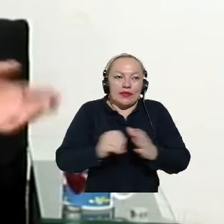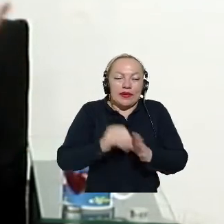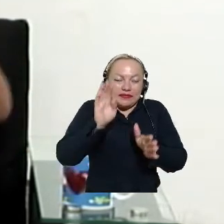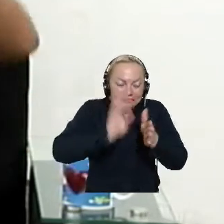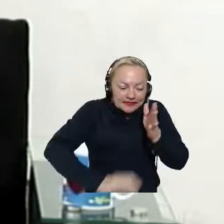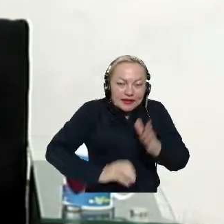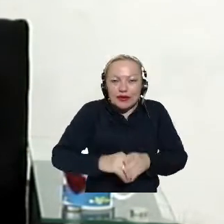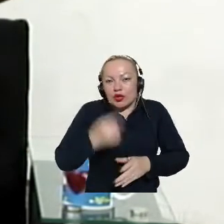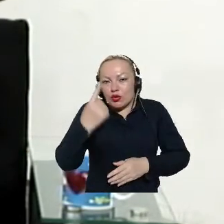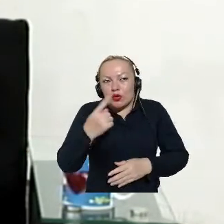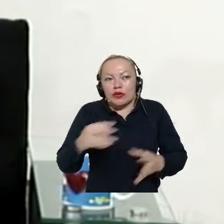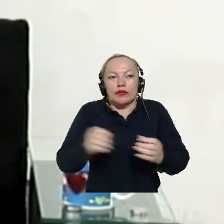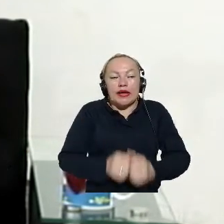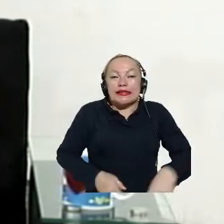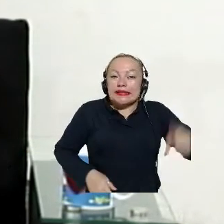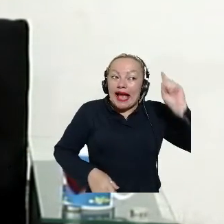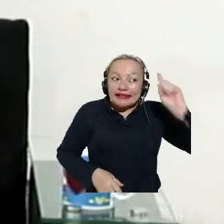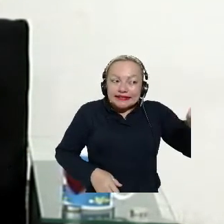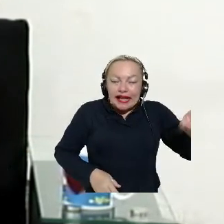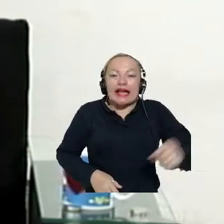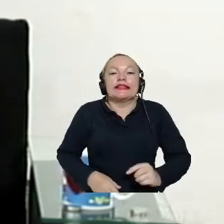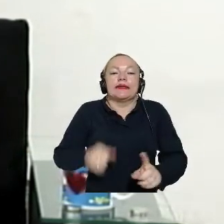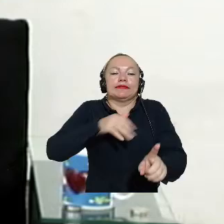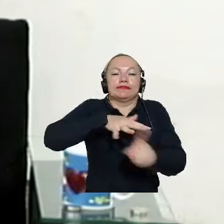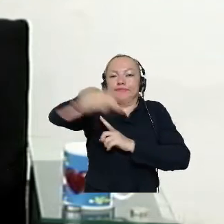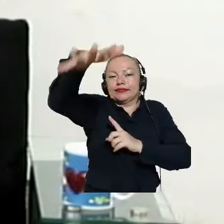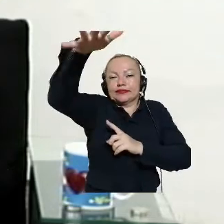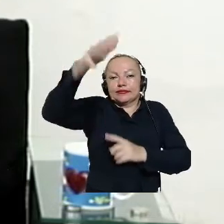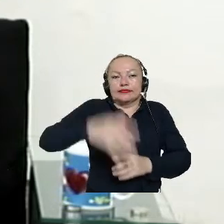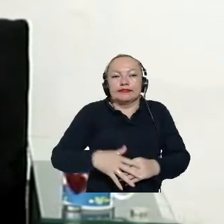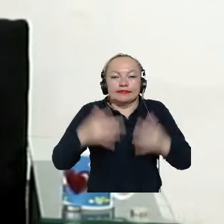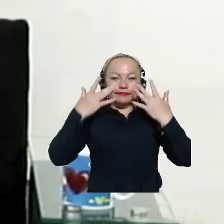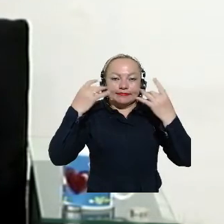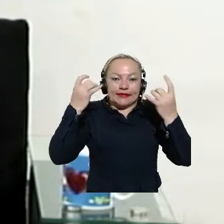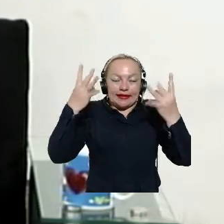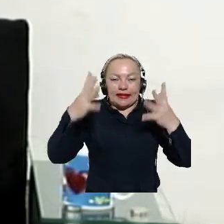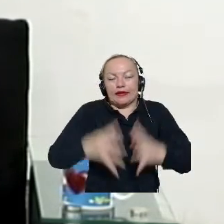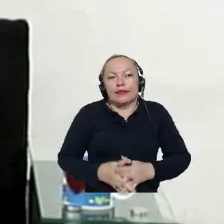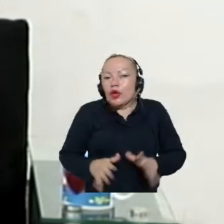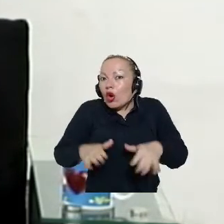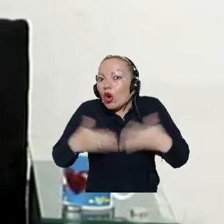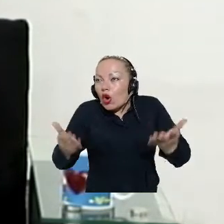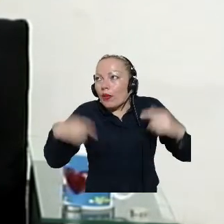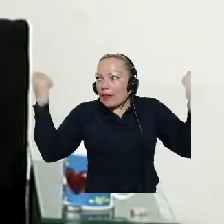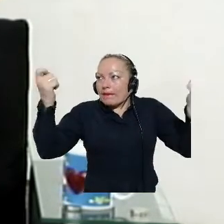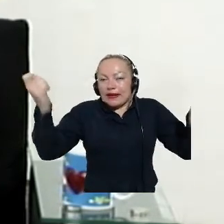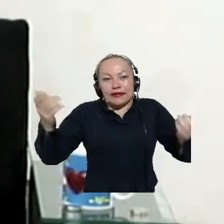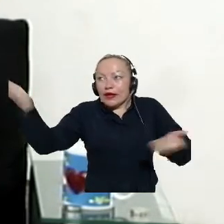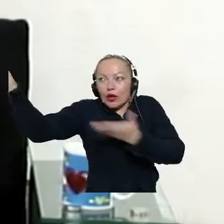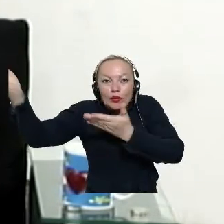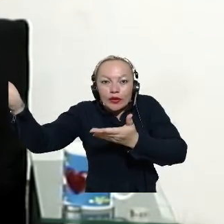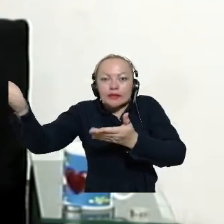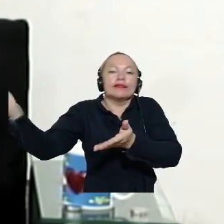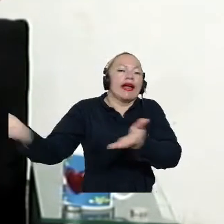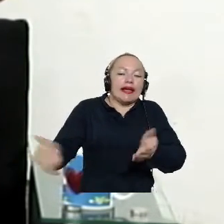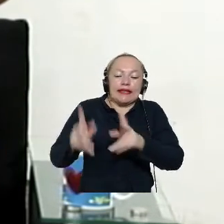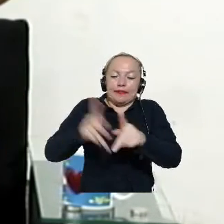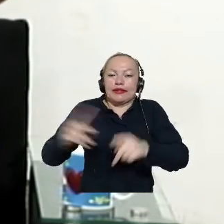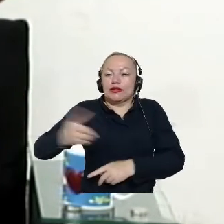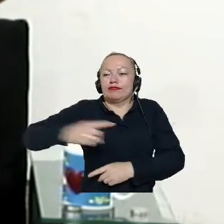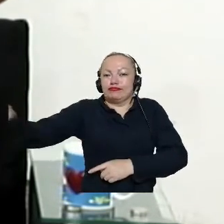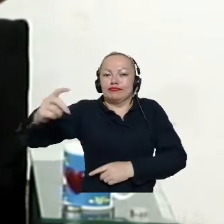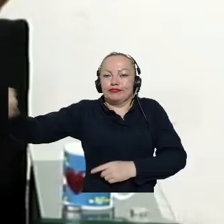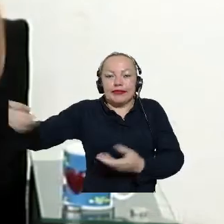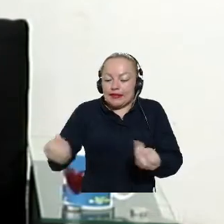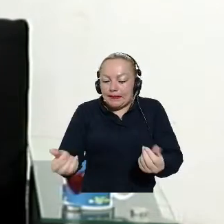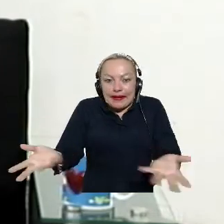vende. Entonces allá también empieza a afectar. Si no hay ventas... ¿Cómo? Entonces allá también empiezan a reducir empleados y